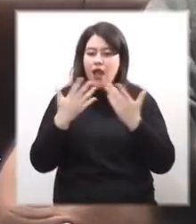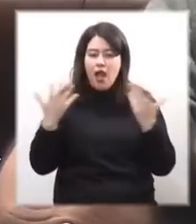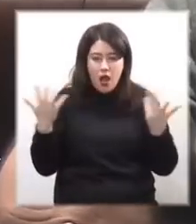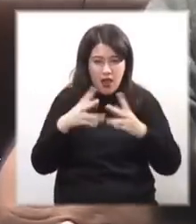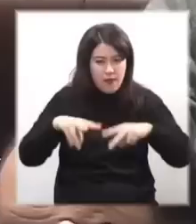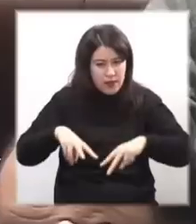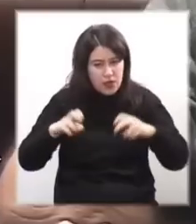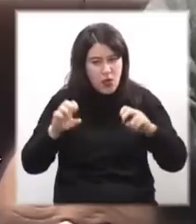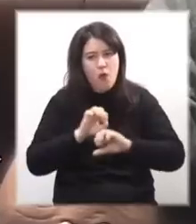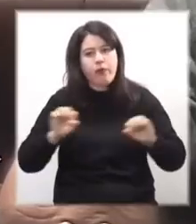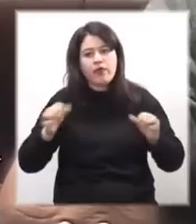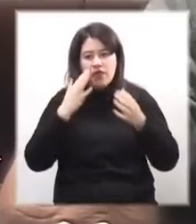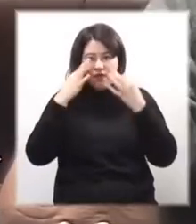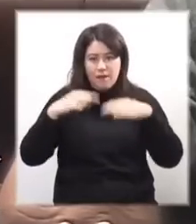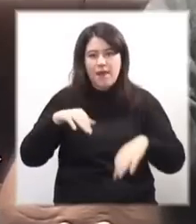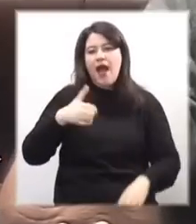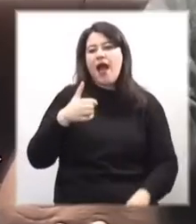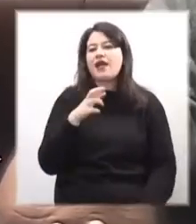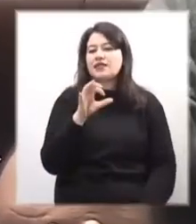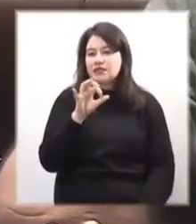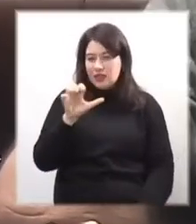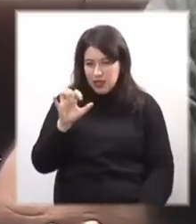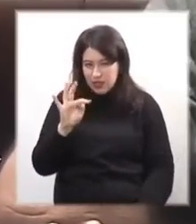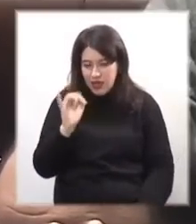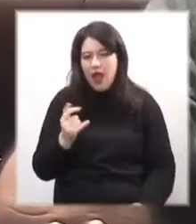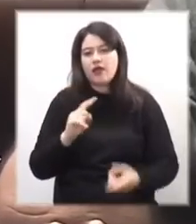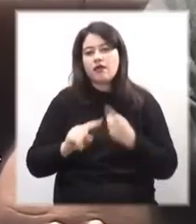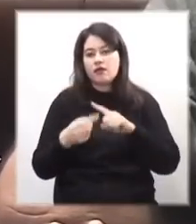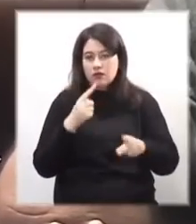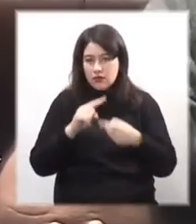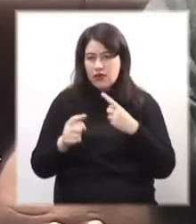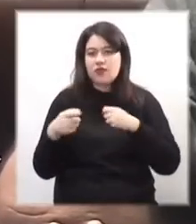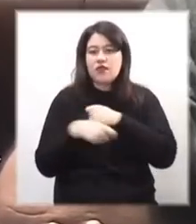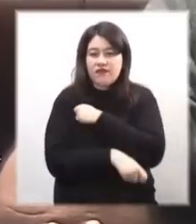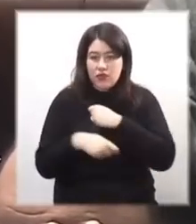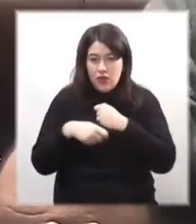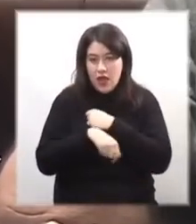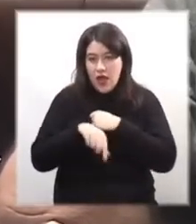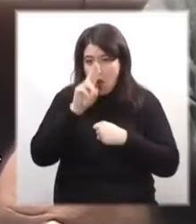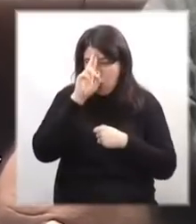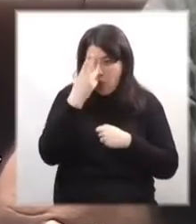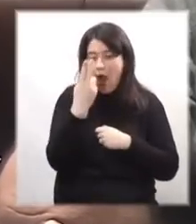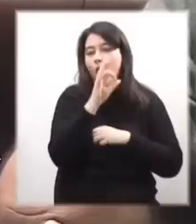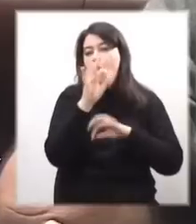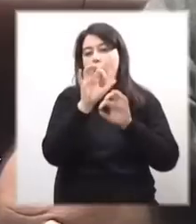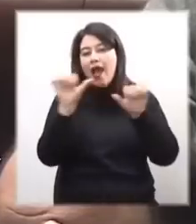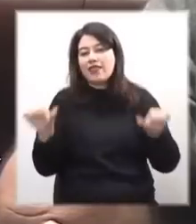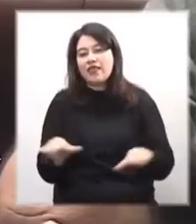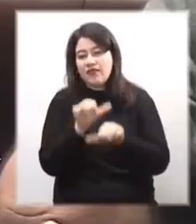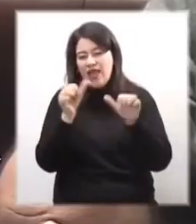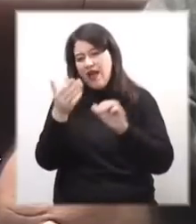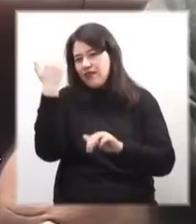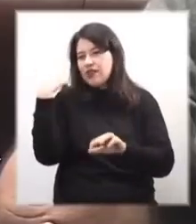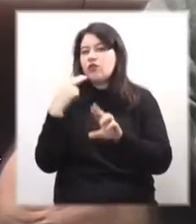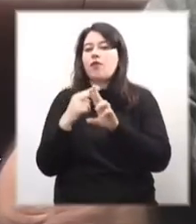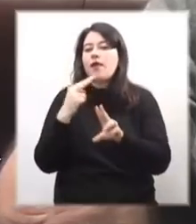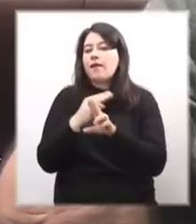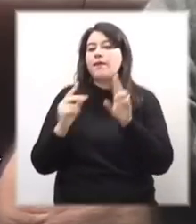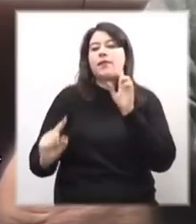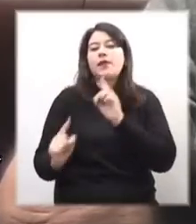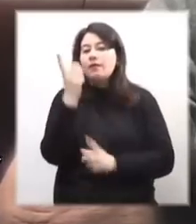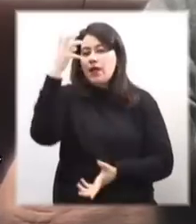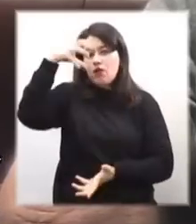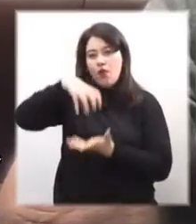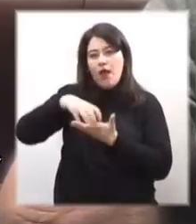o se puede llegar a confirmar que Marcet continúa vinculado al tráfico de drogas en Uruguay o de la actividad de lo que se conoció en algún momento como el primer